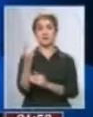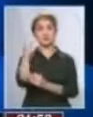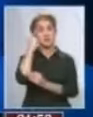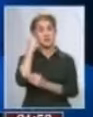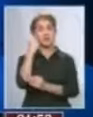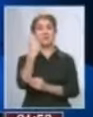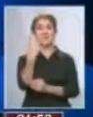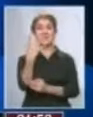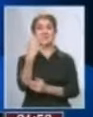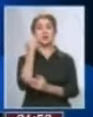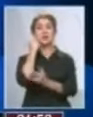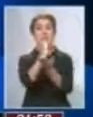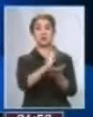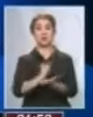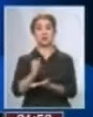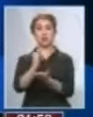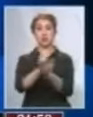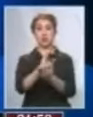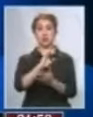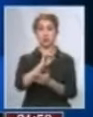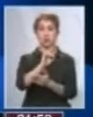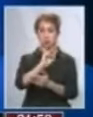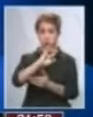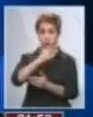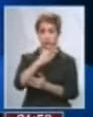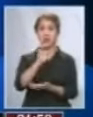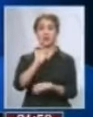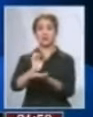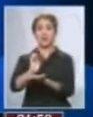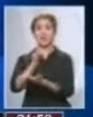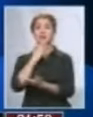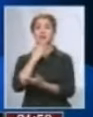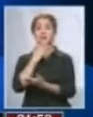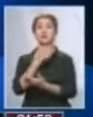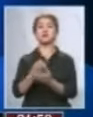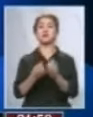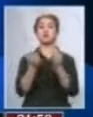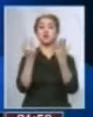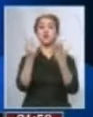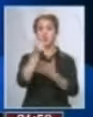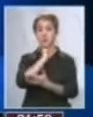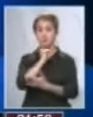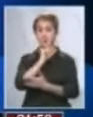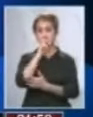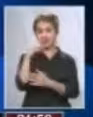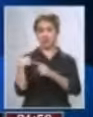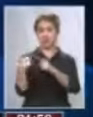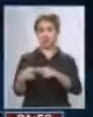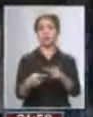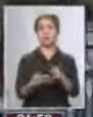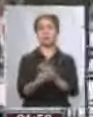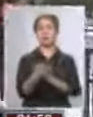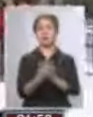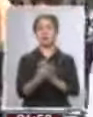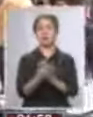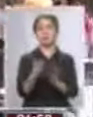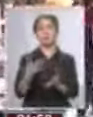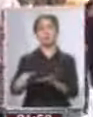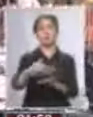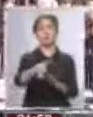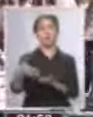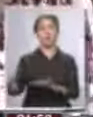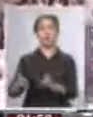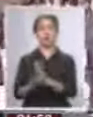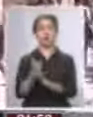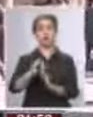las 25 instituciones de CRUCH, tanto las estatales como las 9 privadas tradicionales. Es decir, quedan fuera todas las